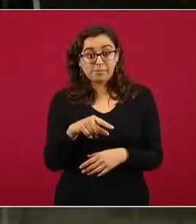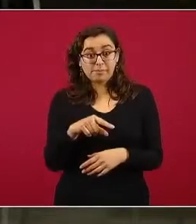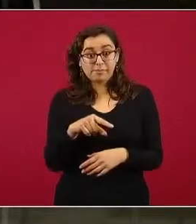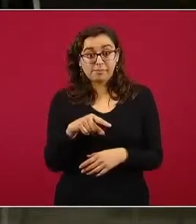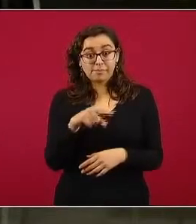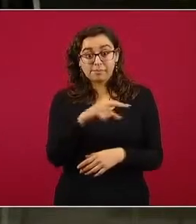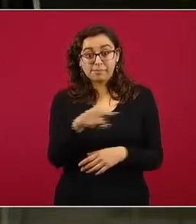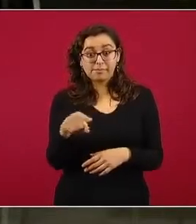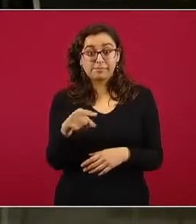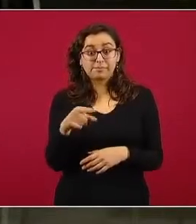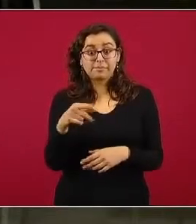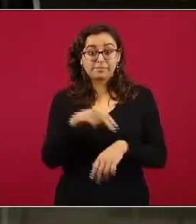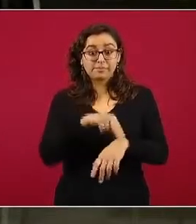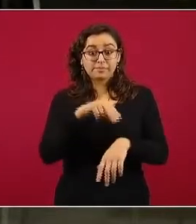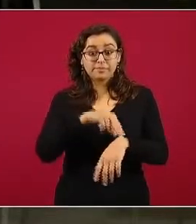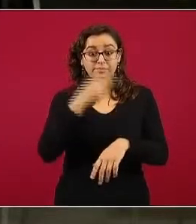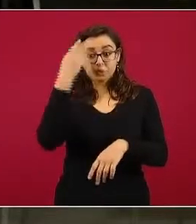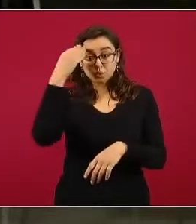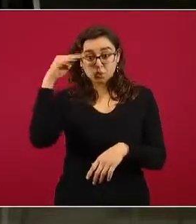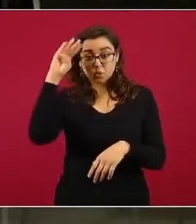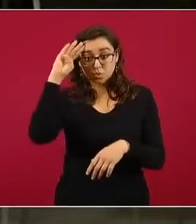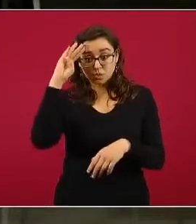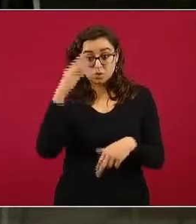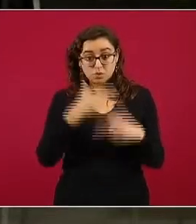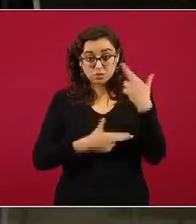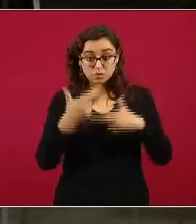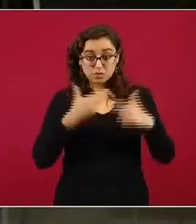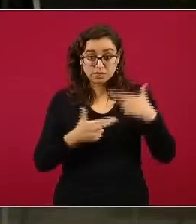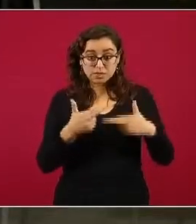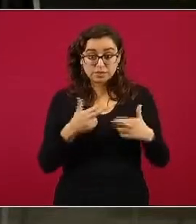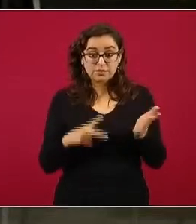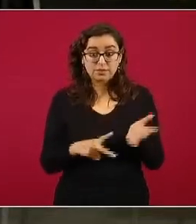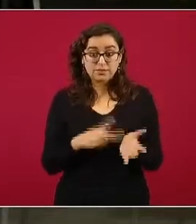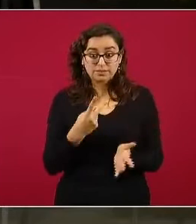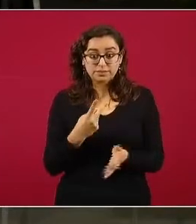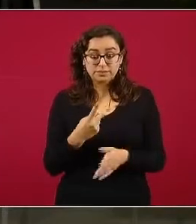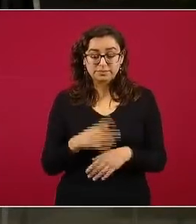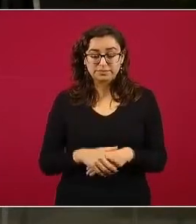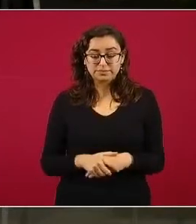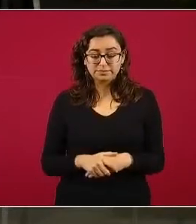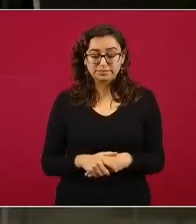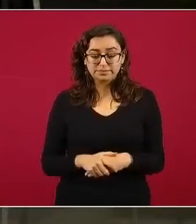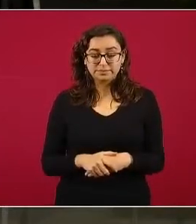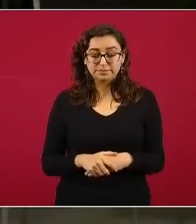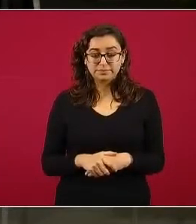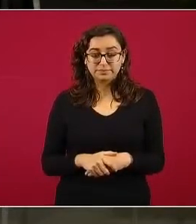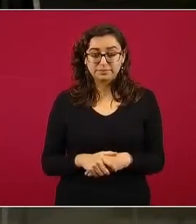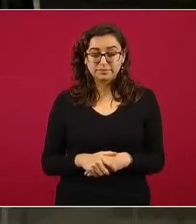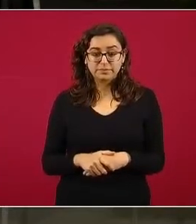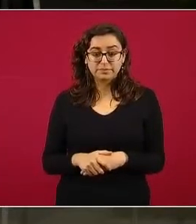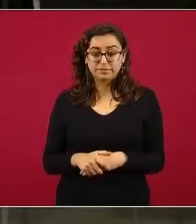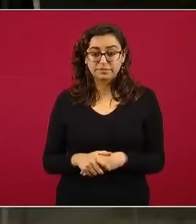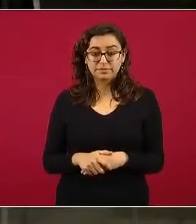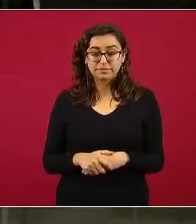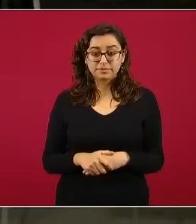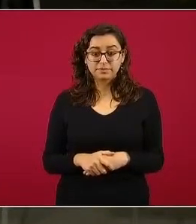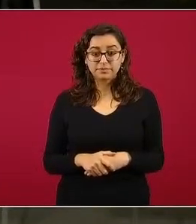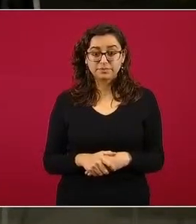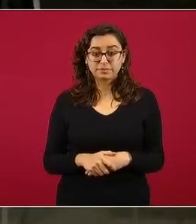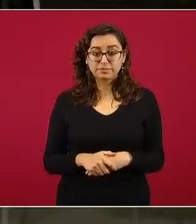grupos cubanos, si esto es así? Y también preguntarle, hoy